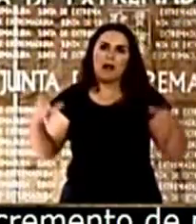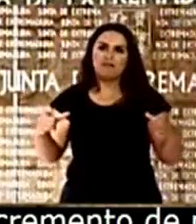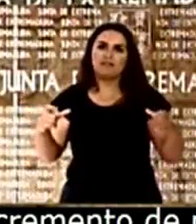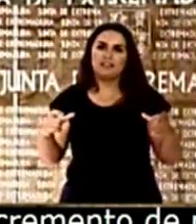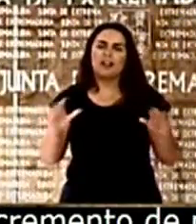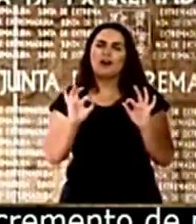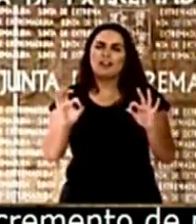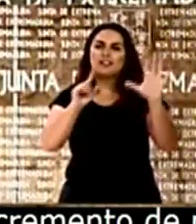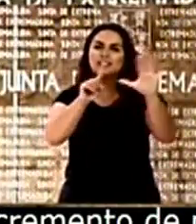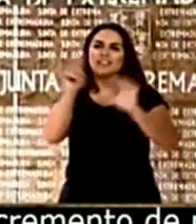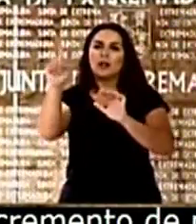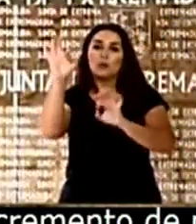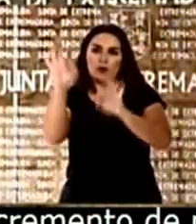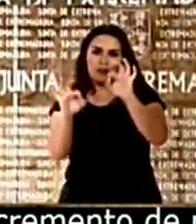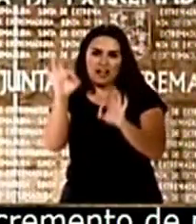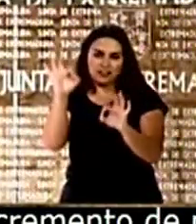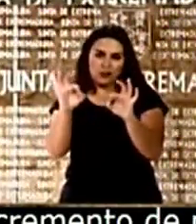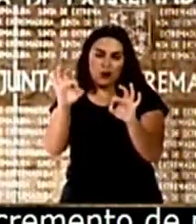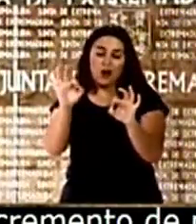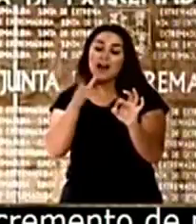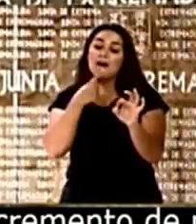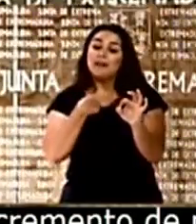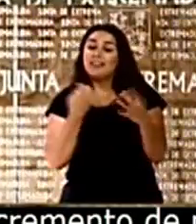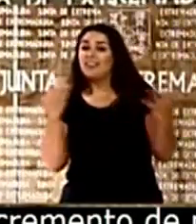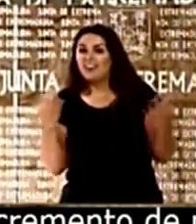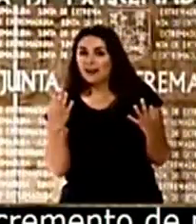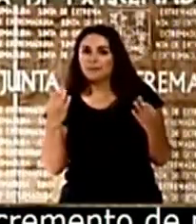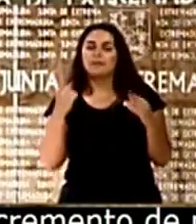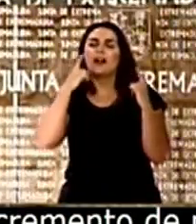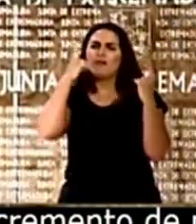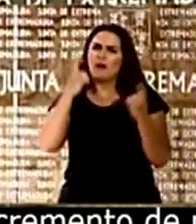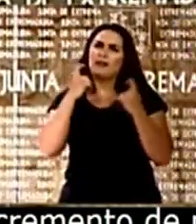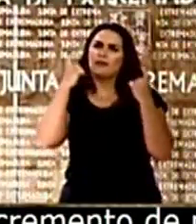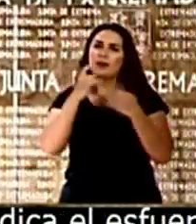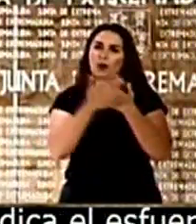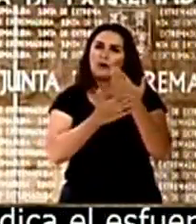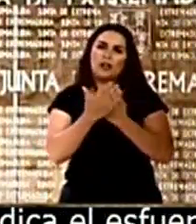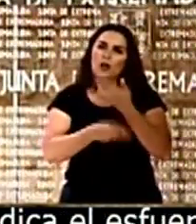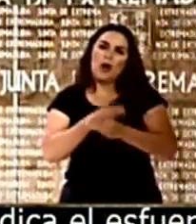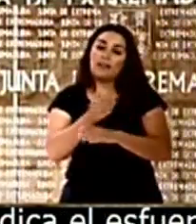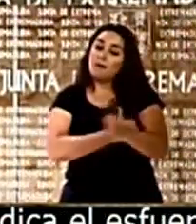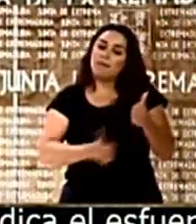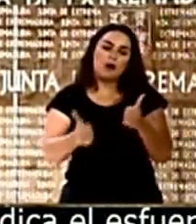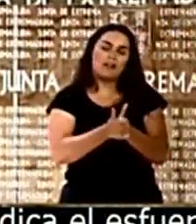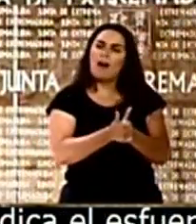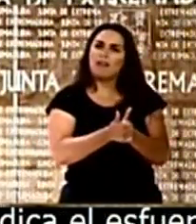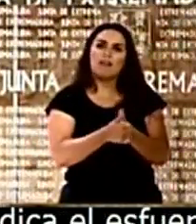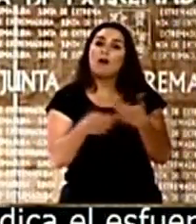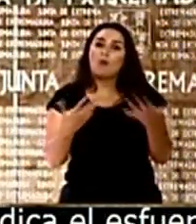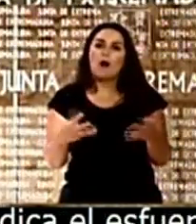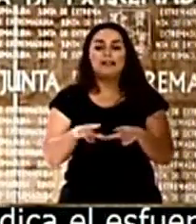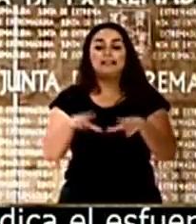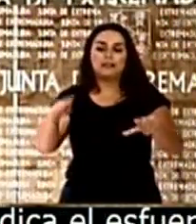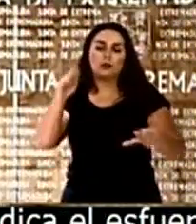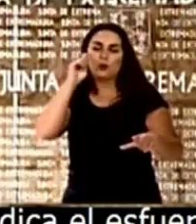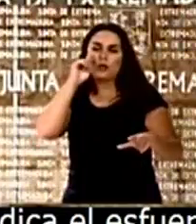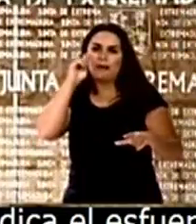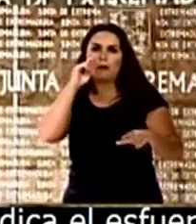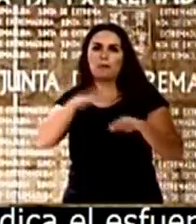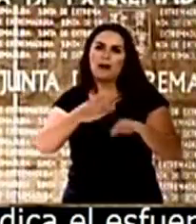61%, lo que indica el esfuerzo que está haciendo el Gobierno y la prioridad absoluta que supone el sector del